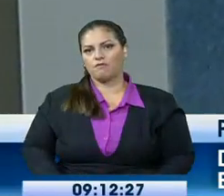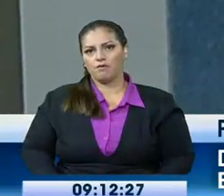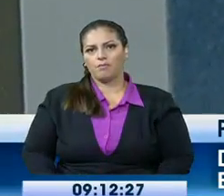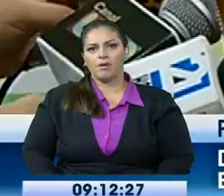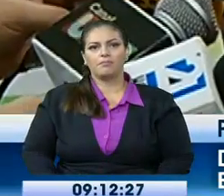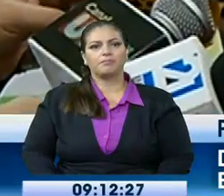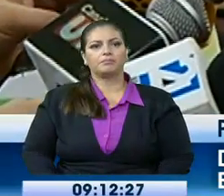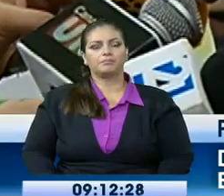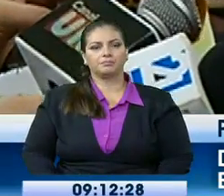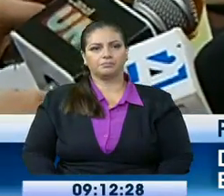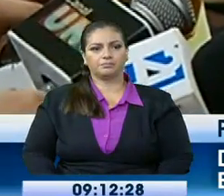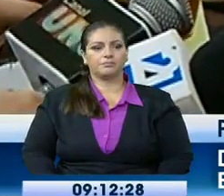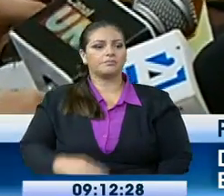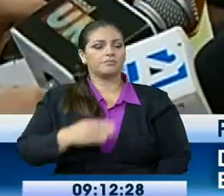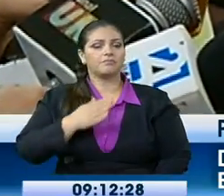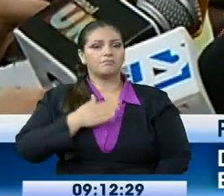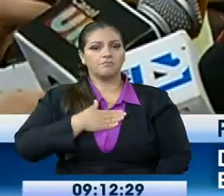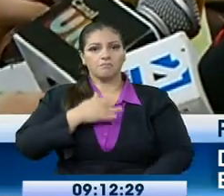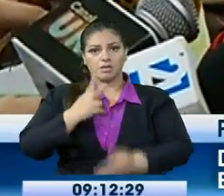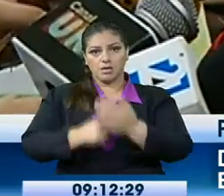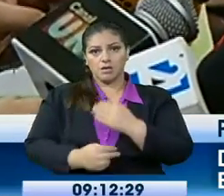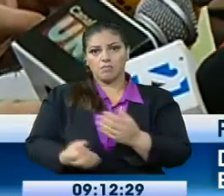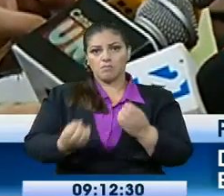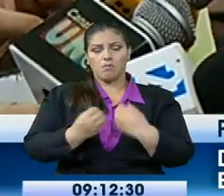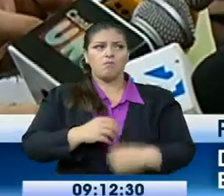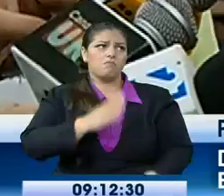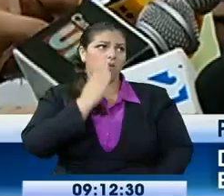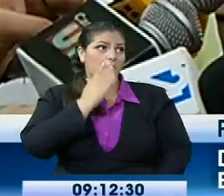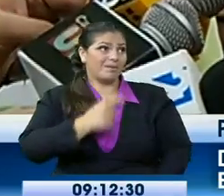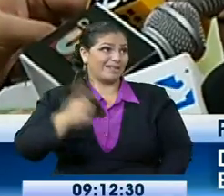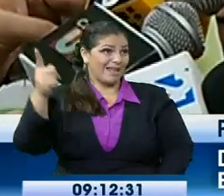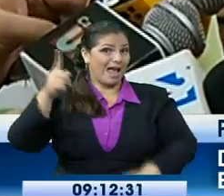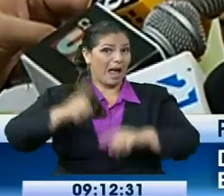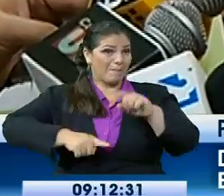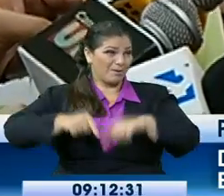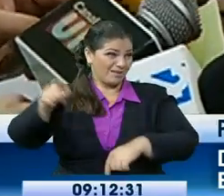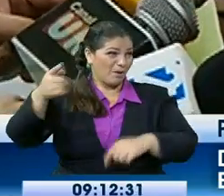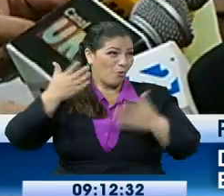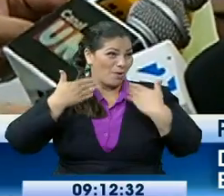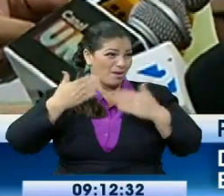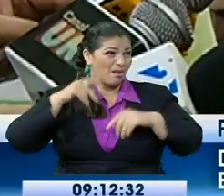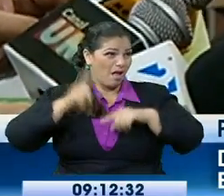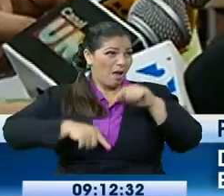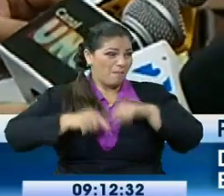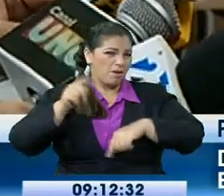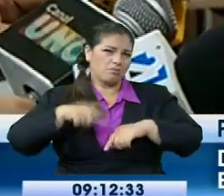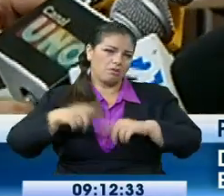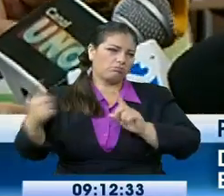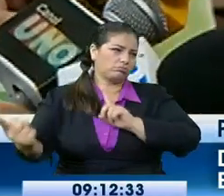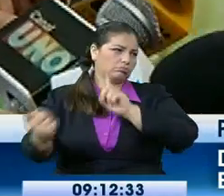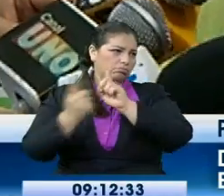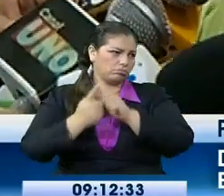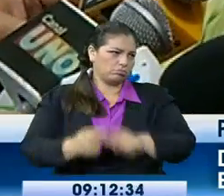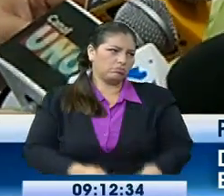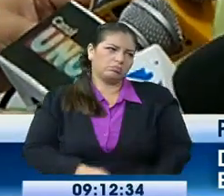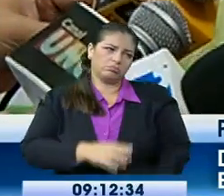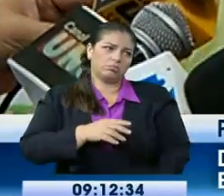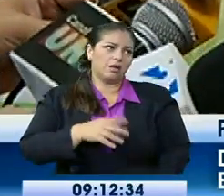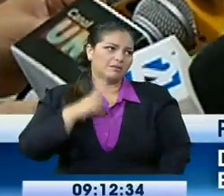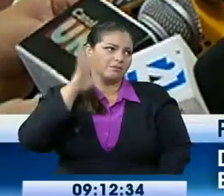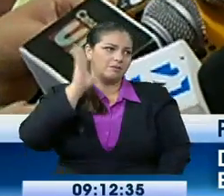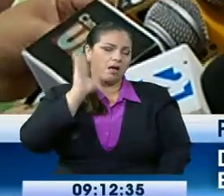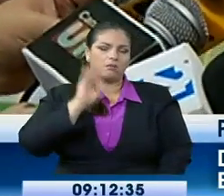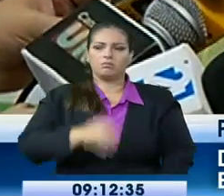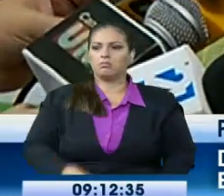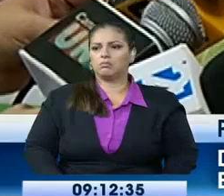conoce. Otras veces venía y me decía que venía a casa de un amigo, pero yo nunca supe el paradero de ese amigo, dónde